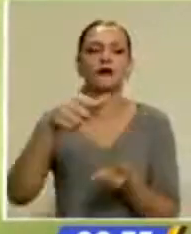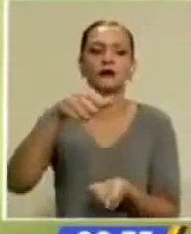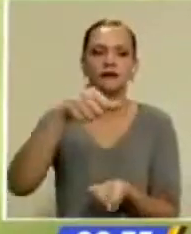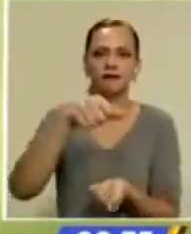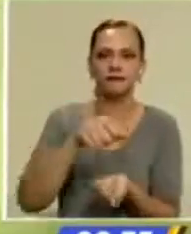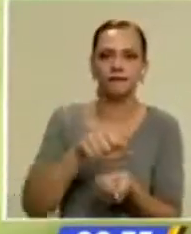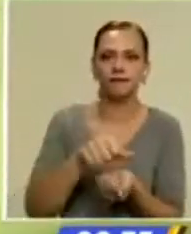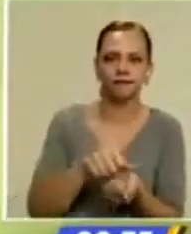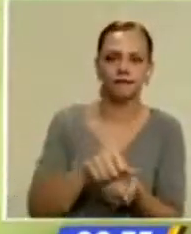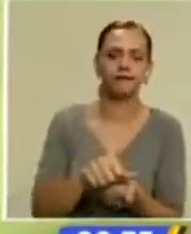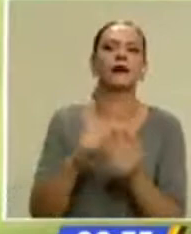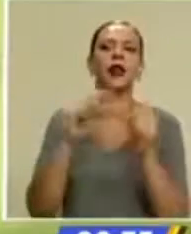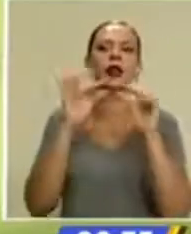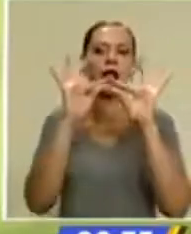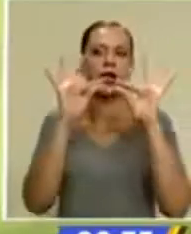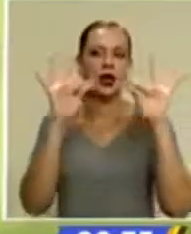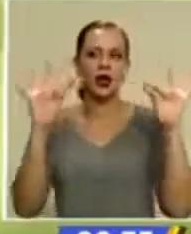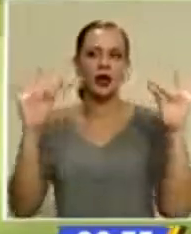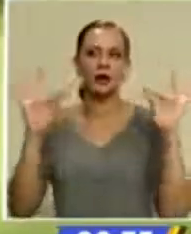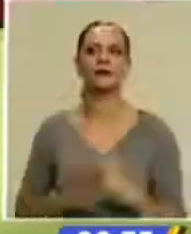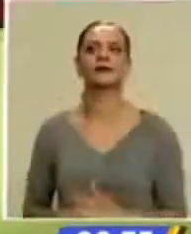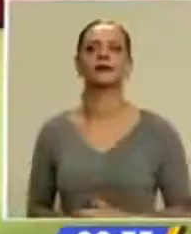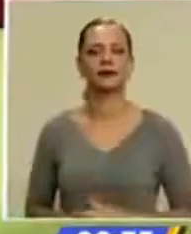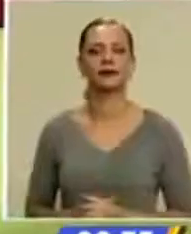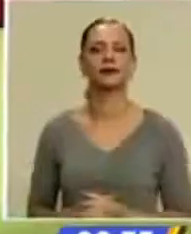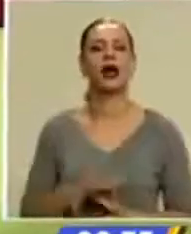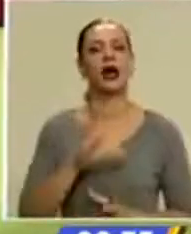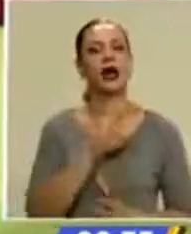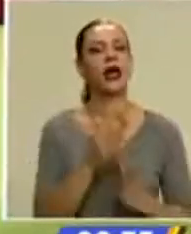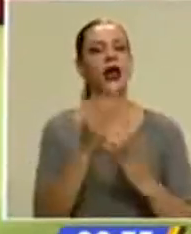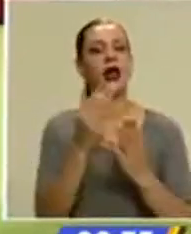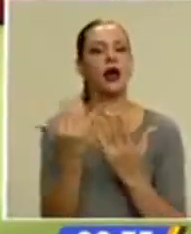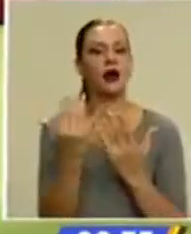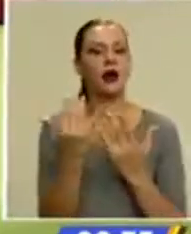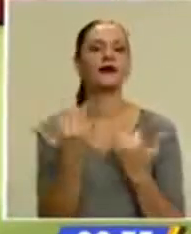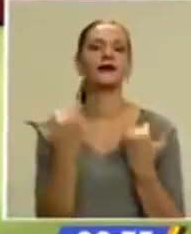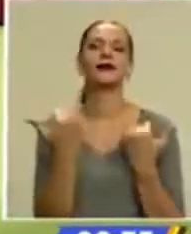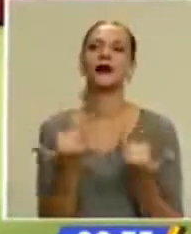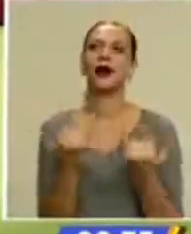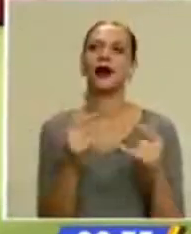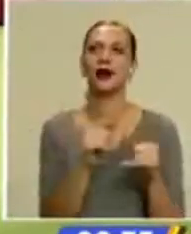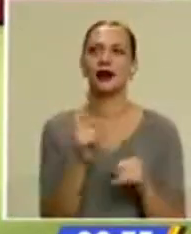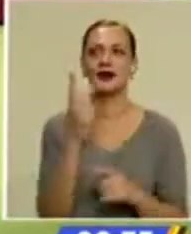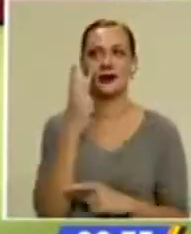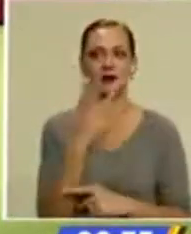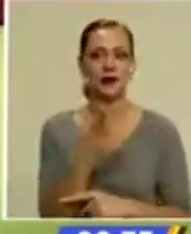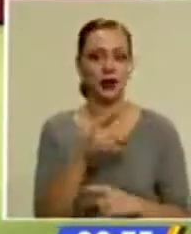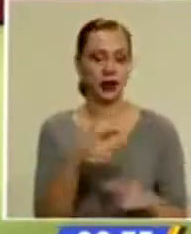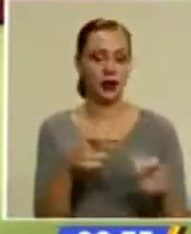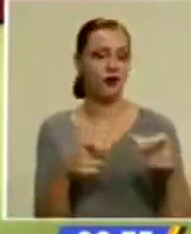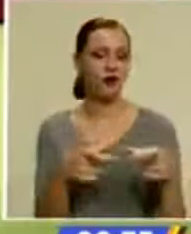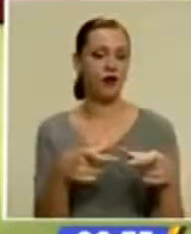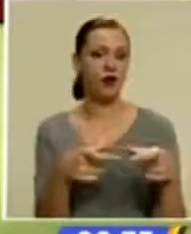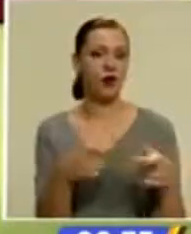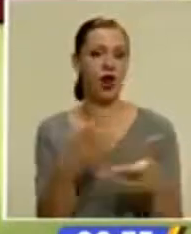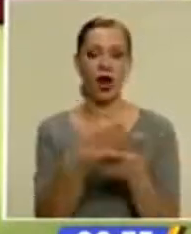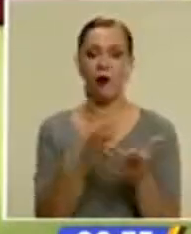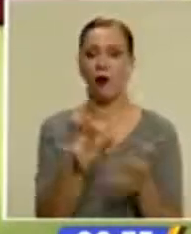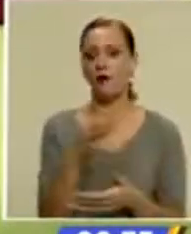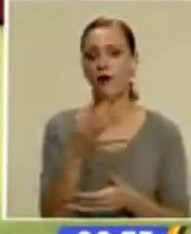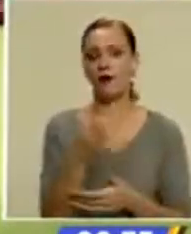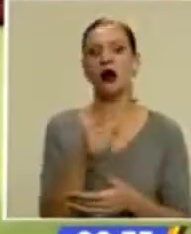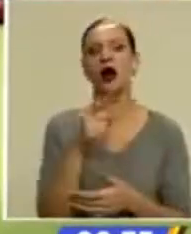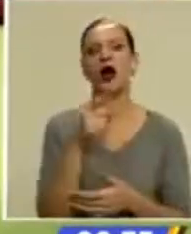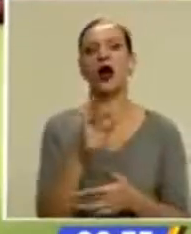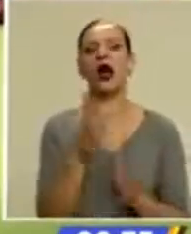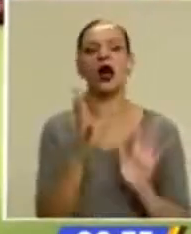más delgada. Delgada. Y le damos un segundo y ya quedó. Bueno. ¿Esta la dejamos redonda o le damos alguna forma? No,